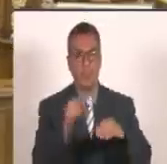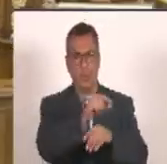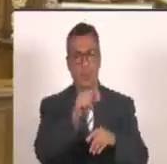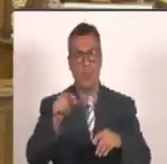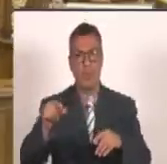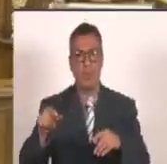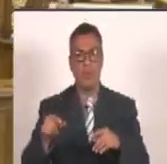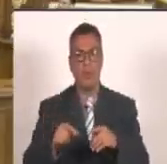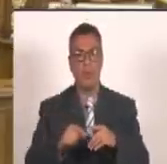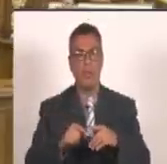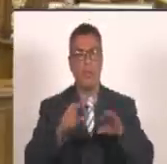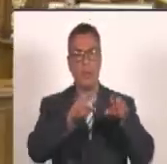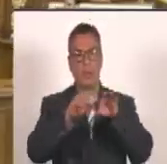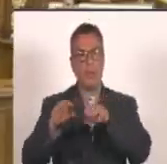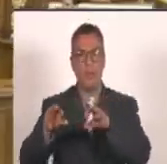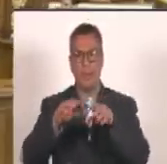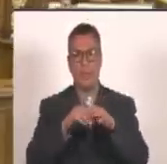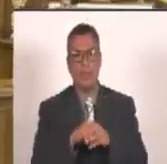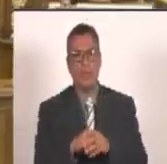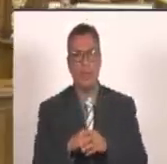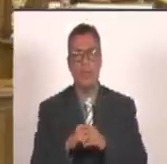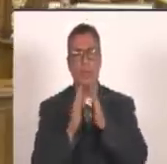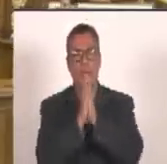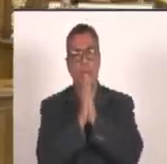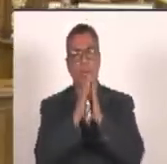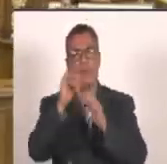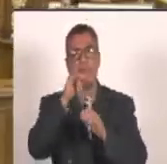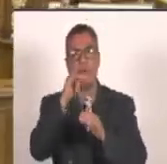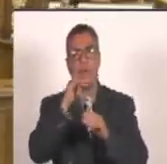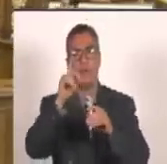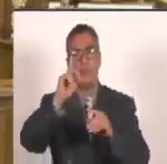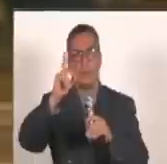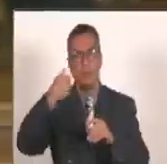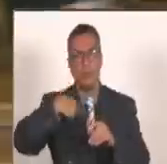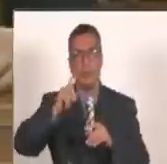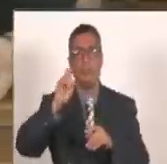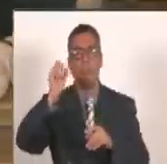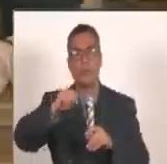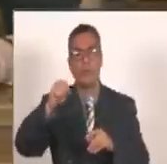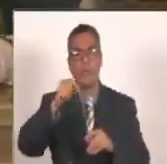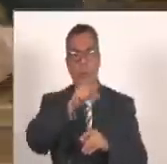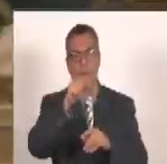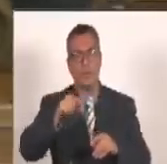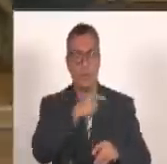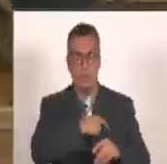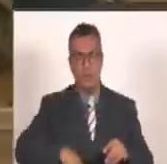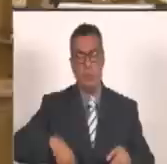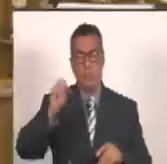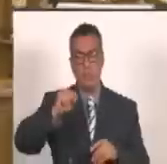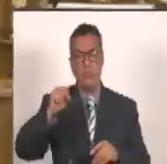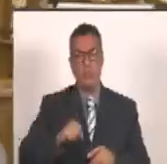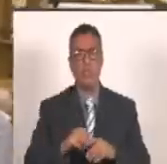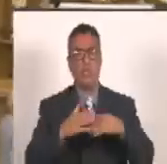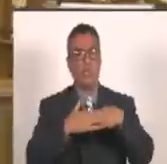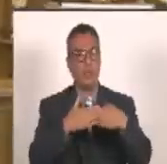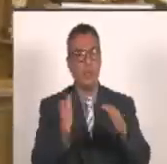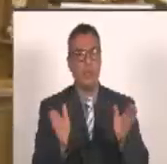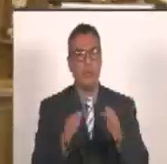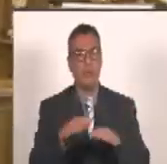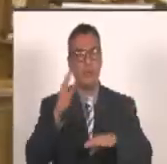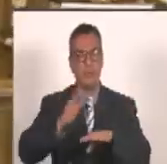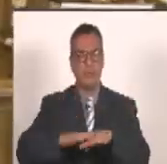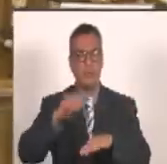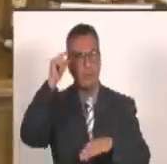Ciudadana secretaria, sírvase informar si hay quórum. Hay quórum, ciudadano presidente. Se abre la sesión.